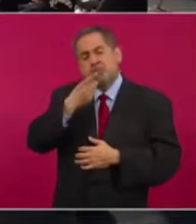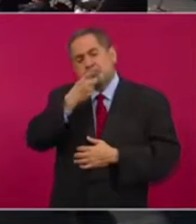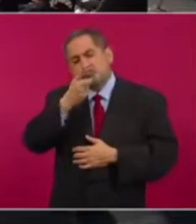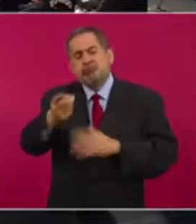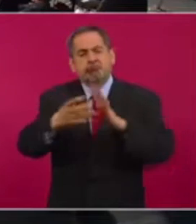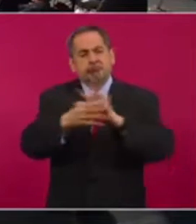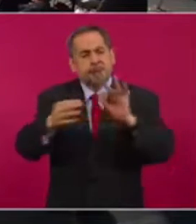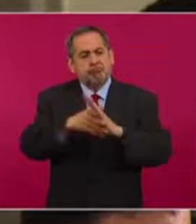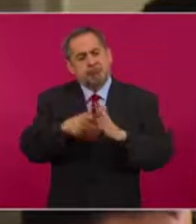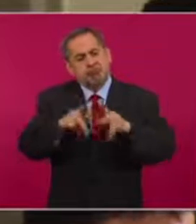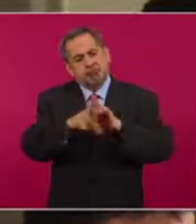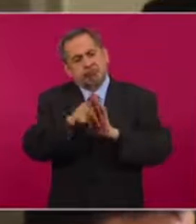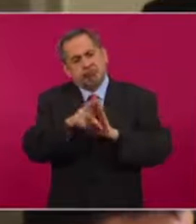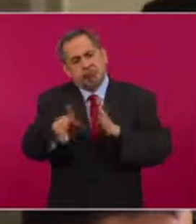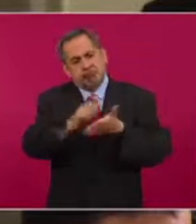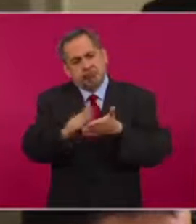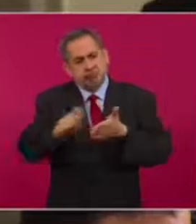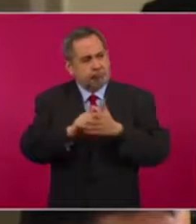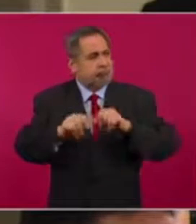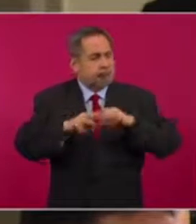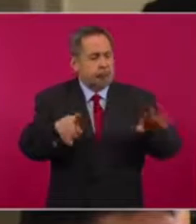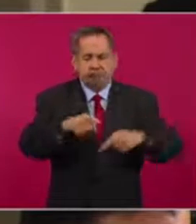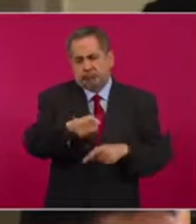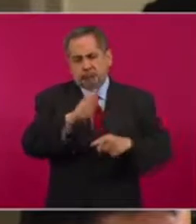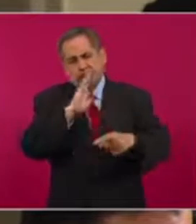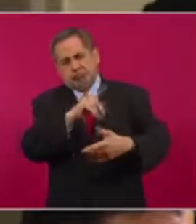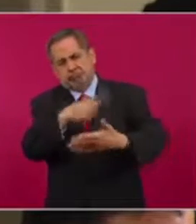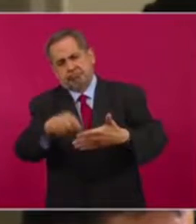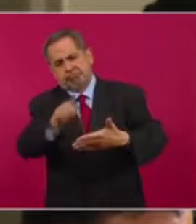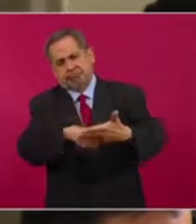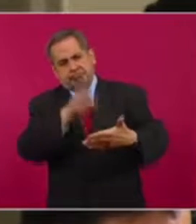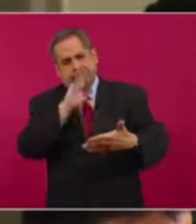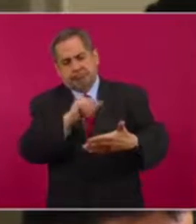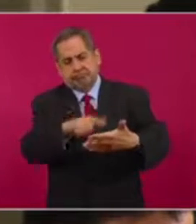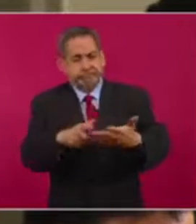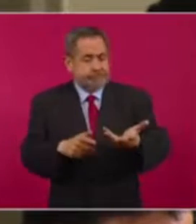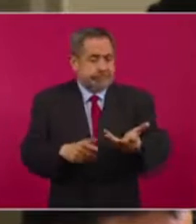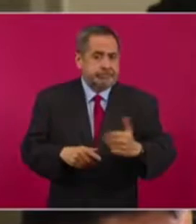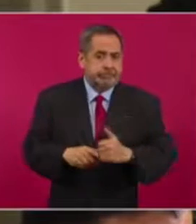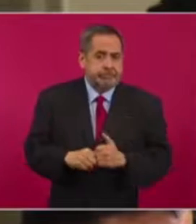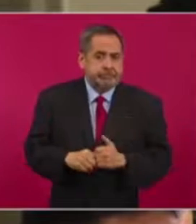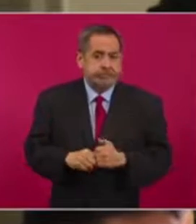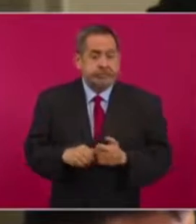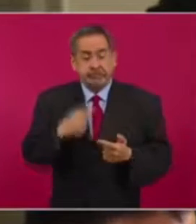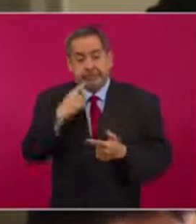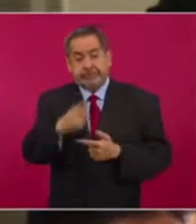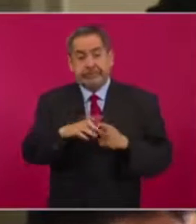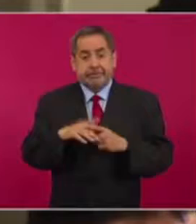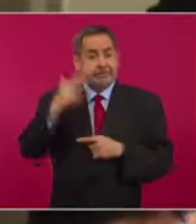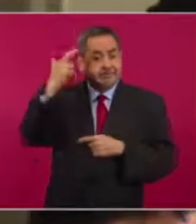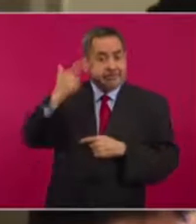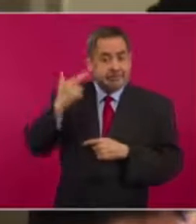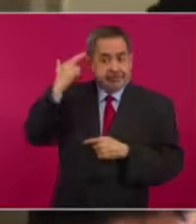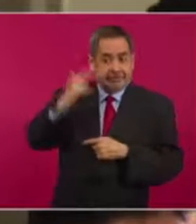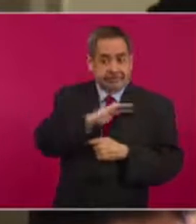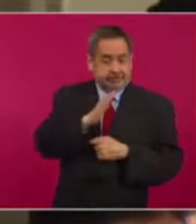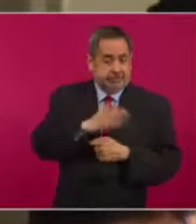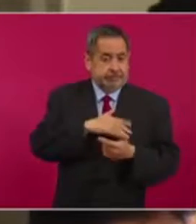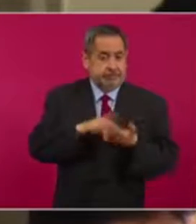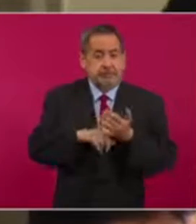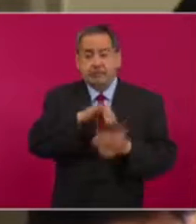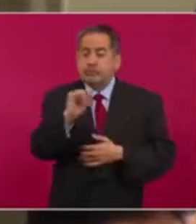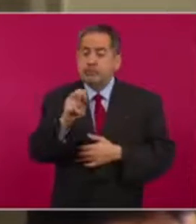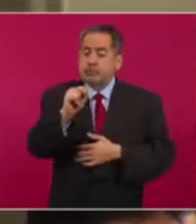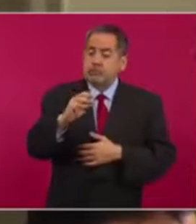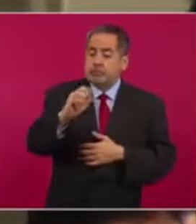en una columna que nos hizo mucho escándalo aquí en México, que el rey de España, Juan Carlos de